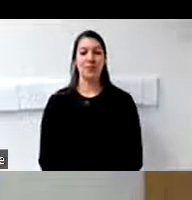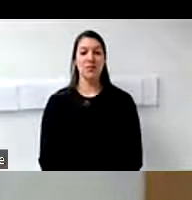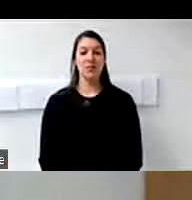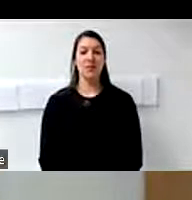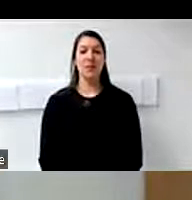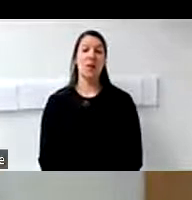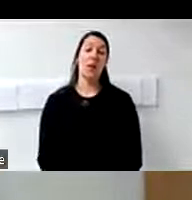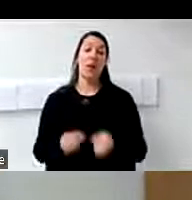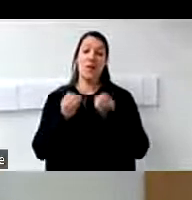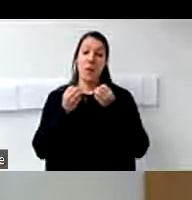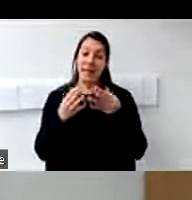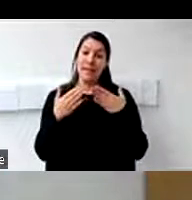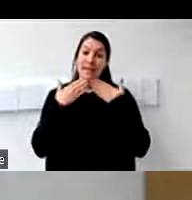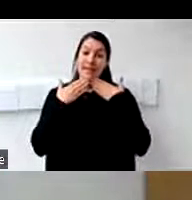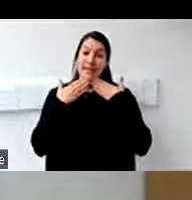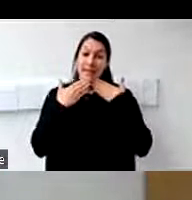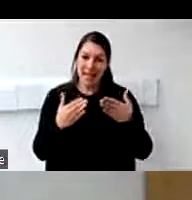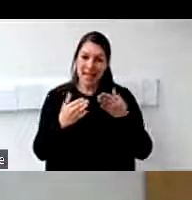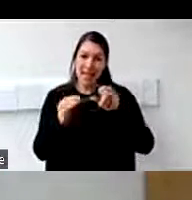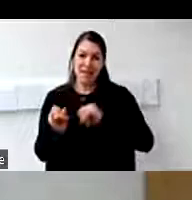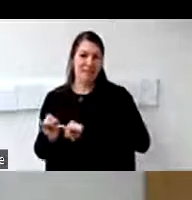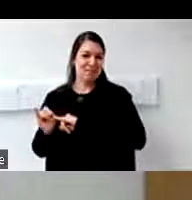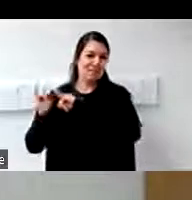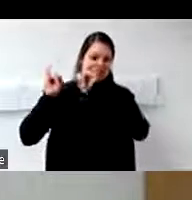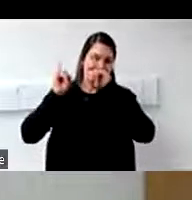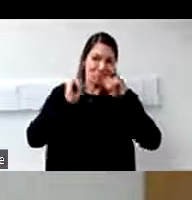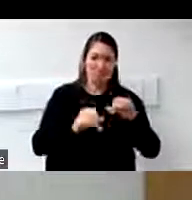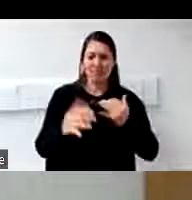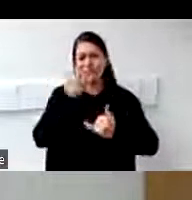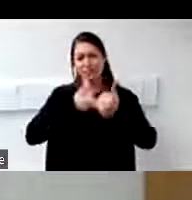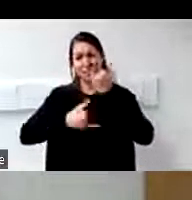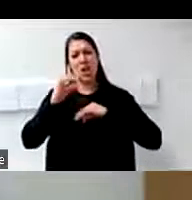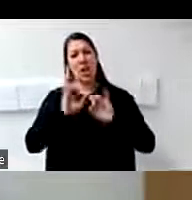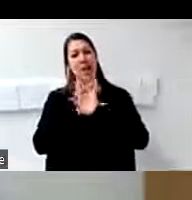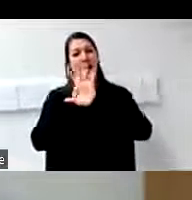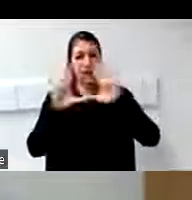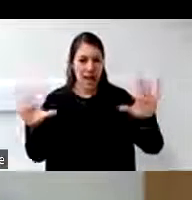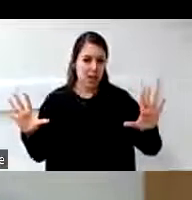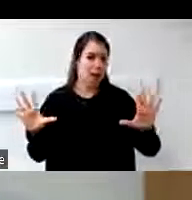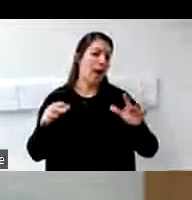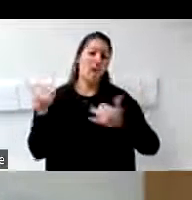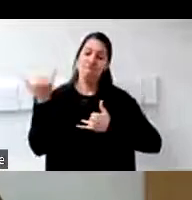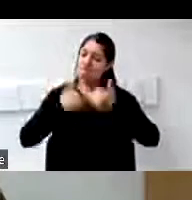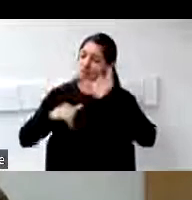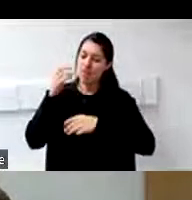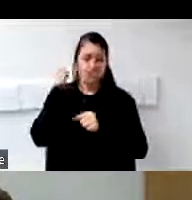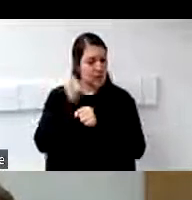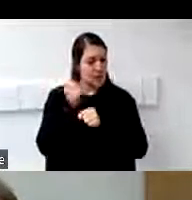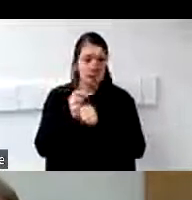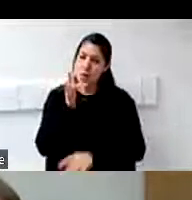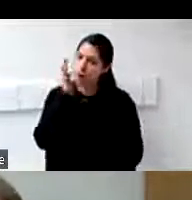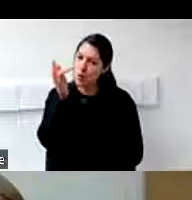Bueno, agradecer la jornada, excelente, todo muy claro. Hay mucho para trabajar, muchísimo para mejorar en este